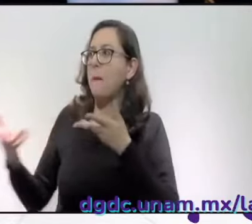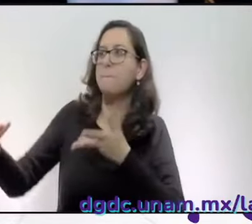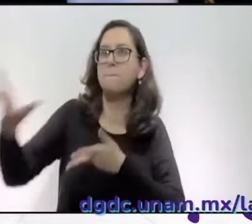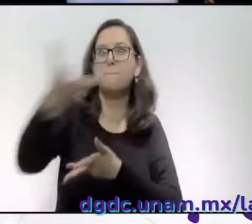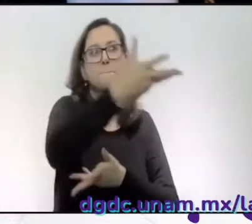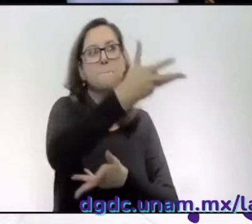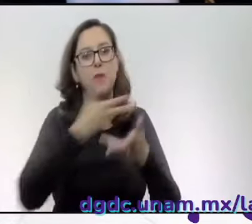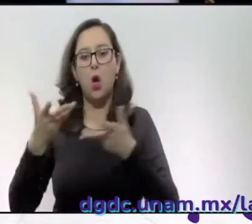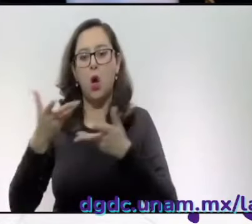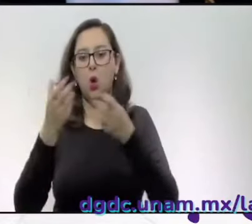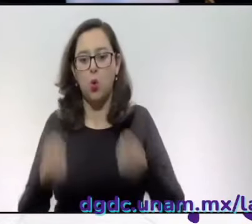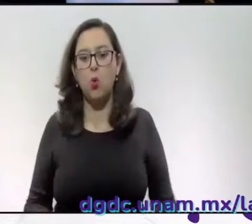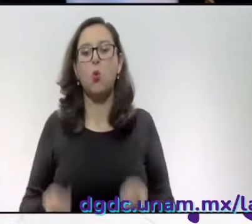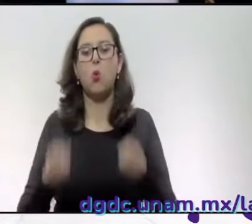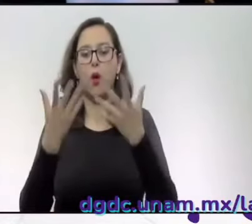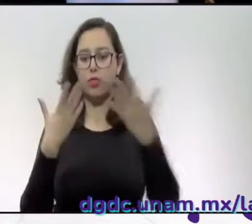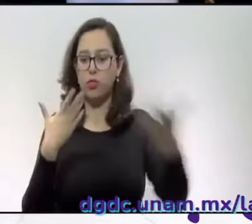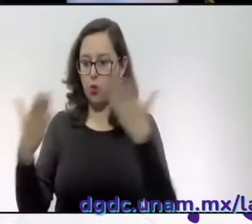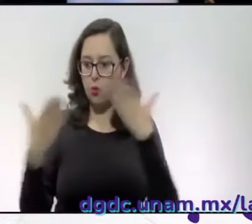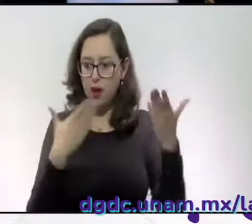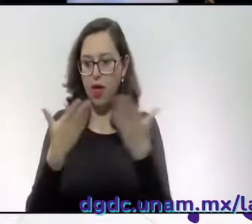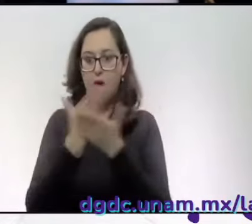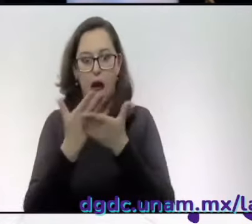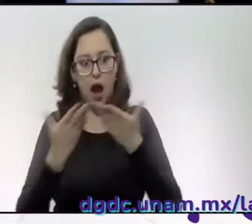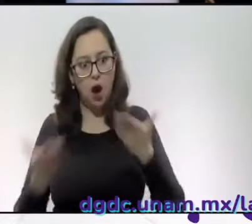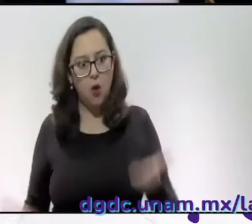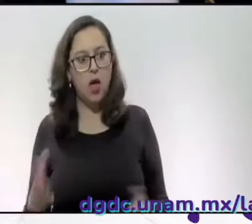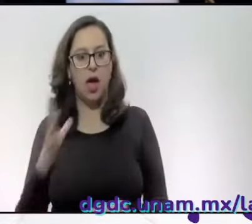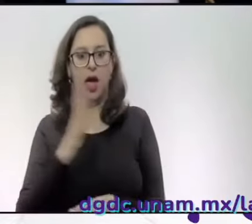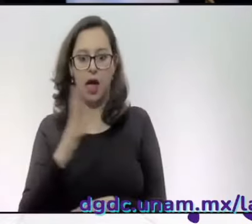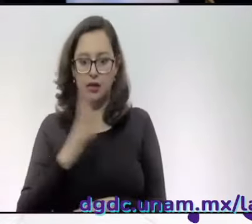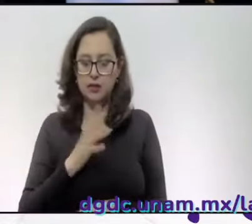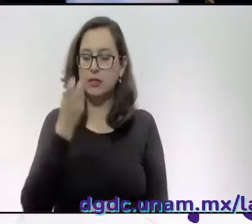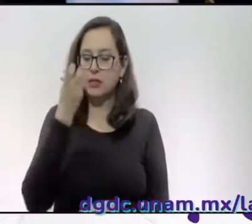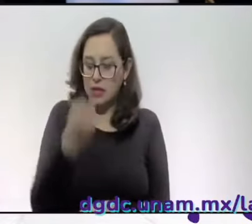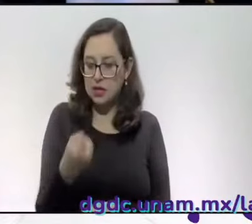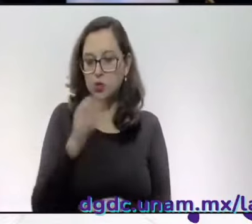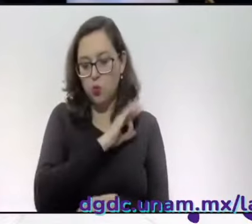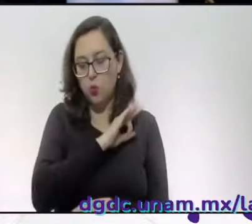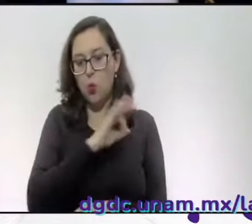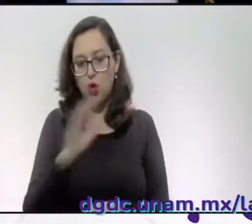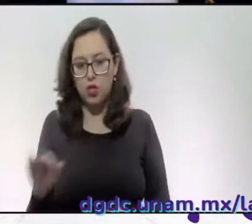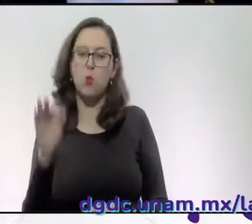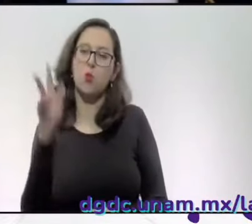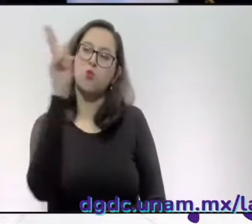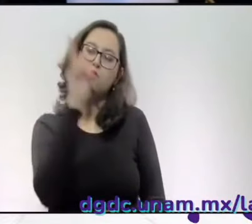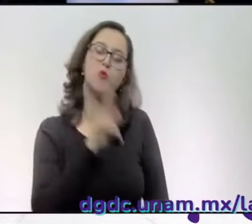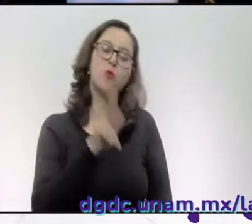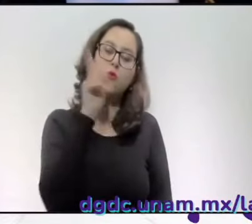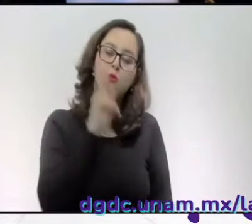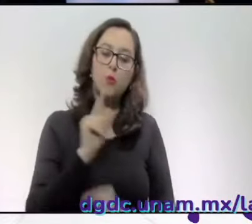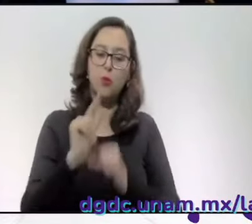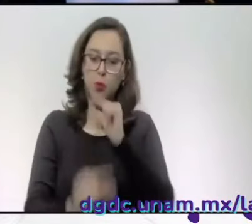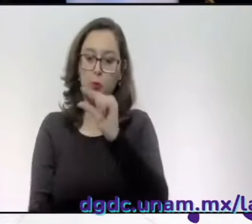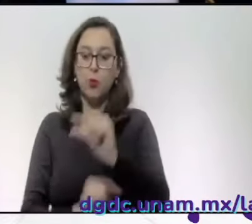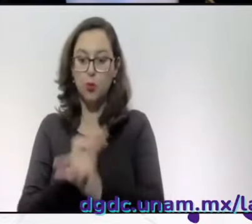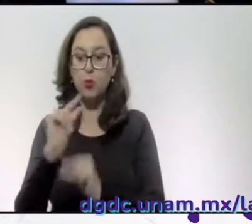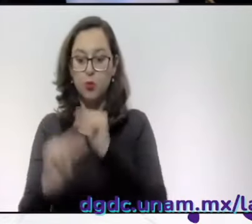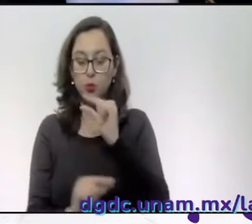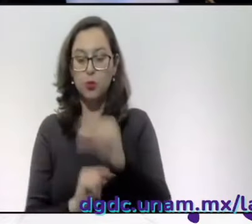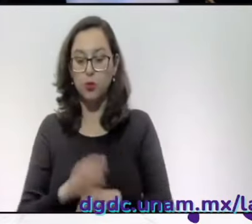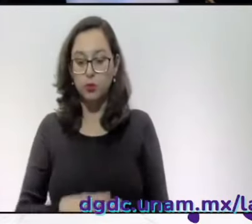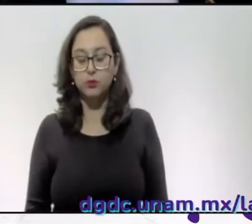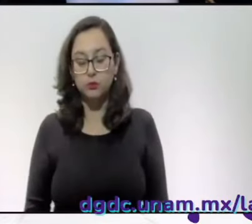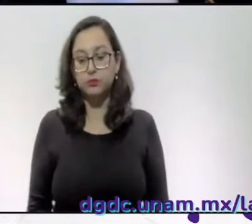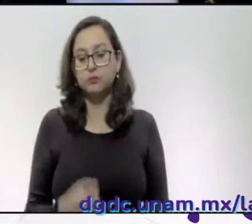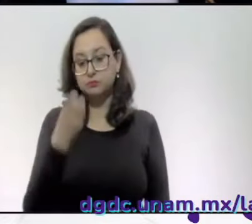principio del universo. La podemos comparar con la que hay hoy y hacer con eso estos modelos de cómo se ha ido expandiendo en el tiempo el universo. Entonces,